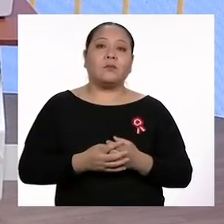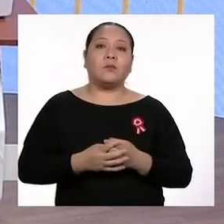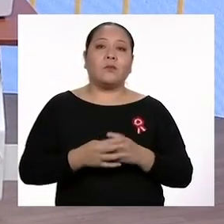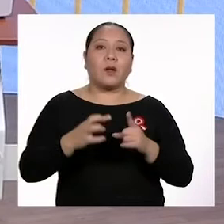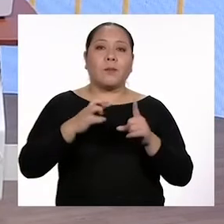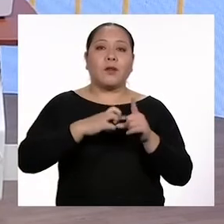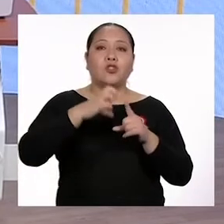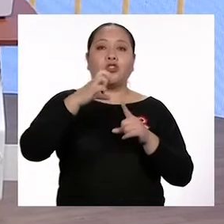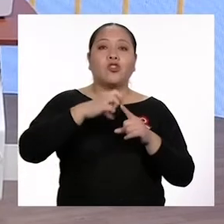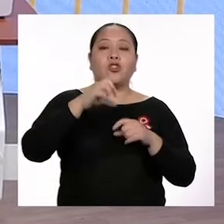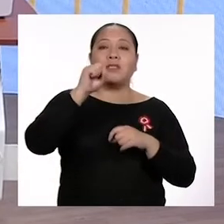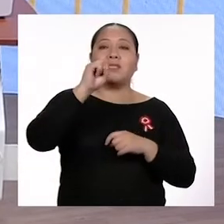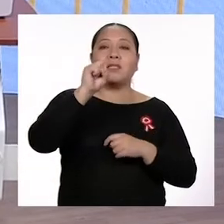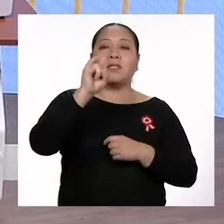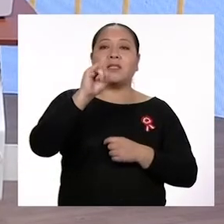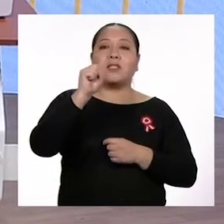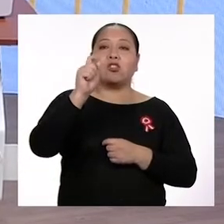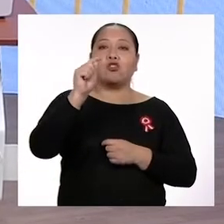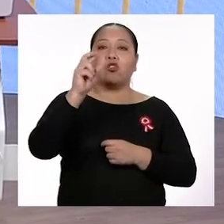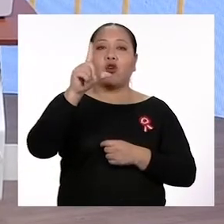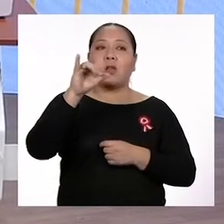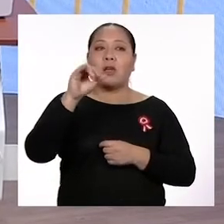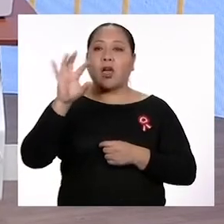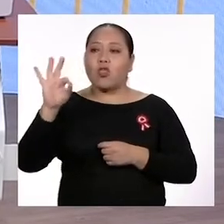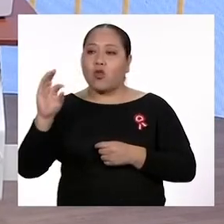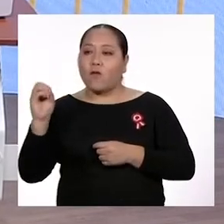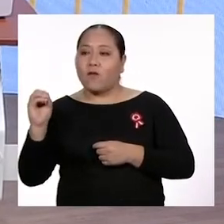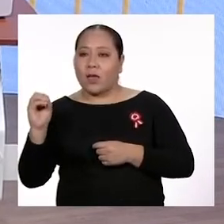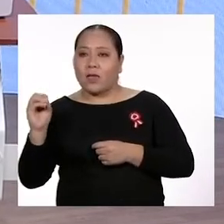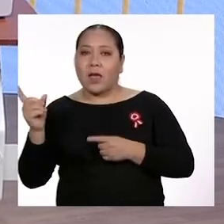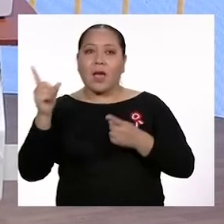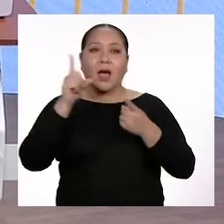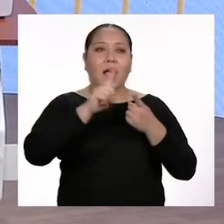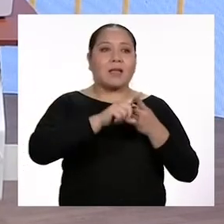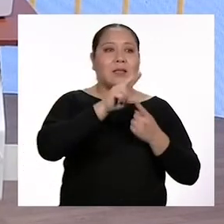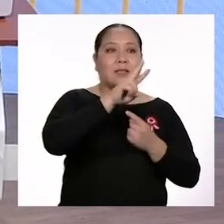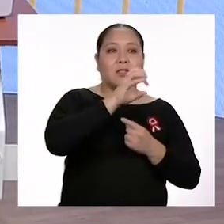presión sistólica entre 90 y 120 y la